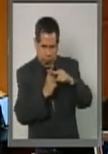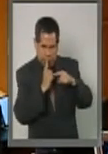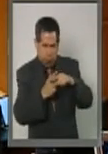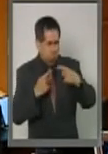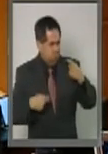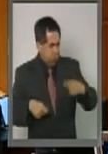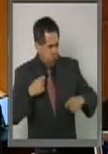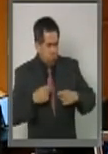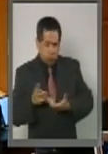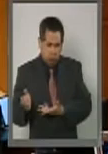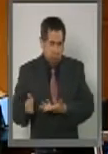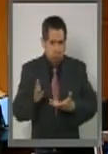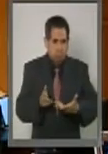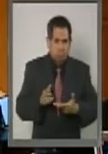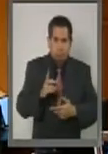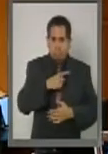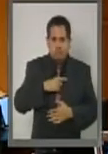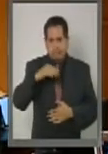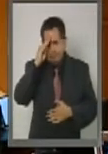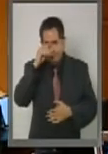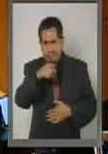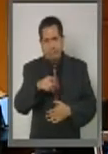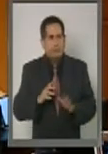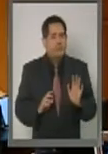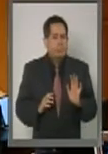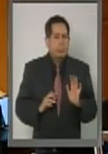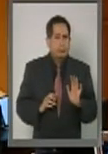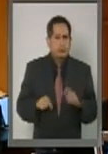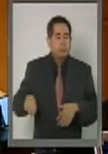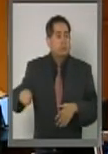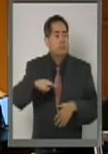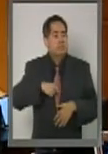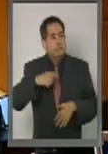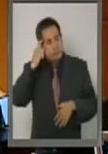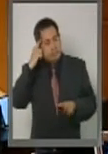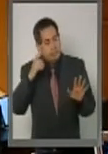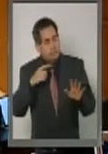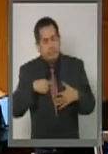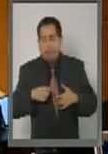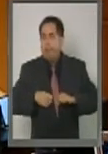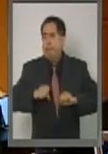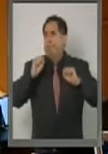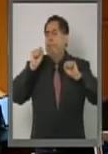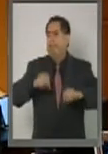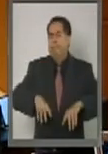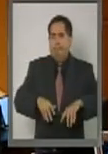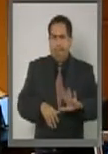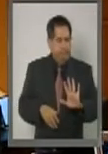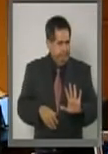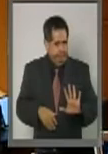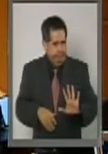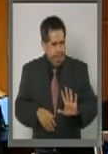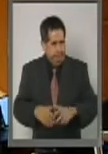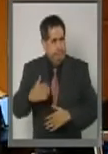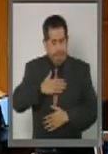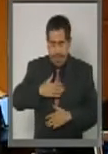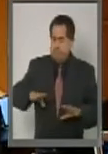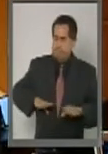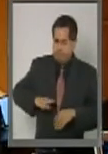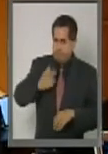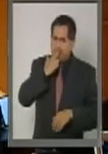negociadores con una decisión de abandonar las causas y los intereses de nuestro